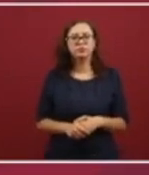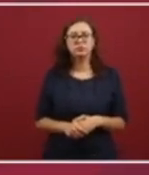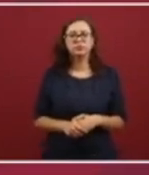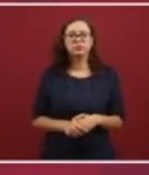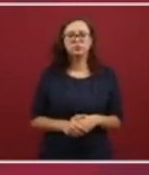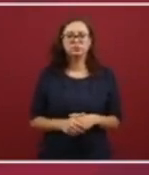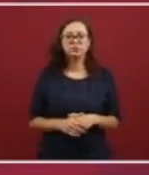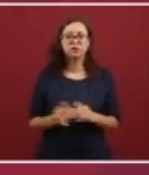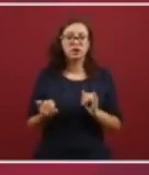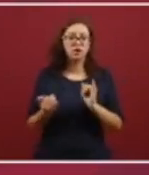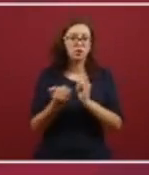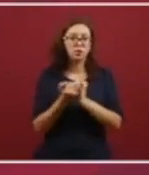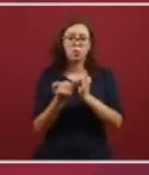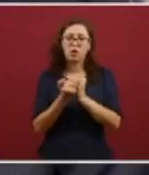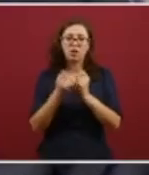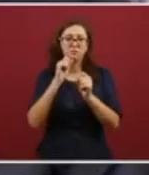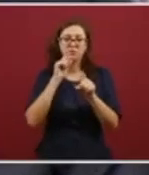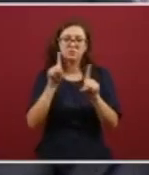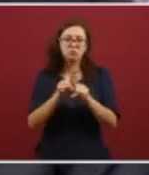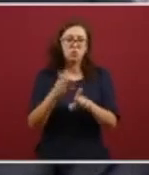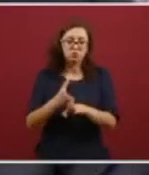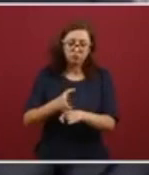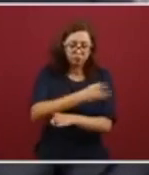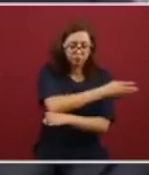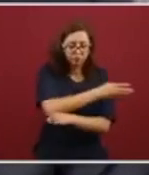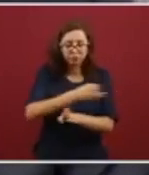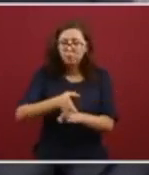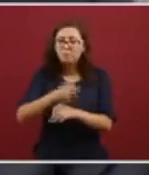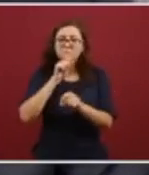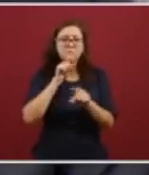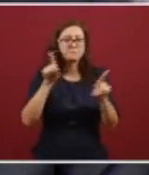igual que antes, así le puse.